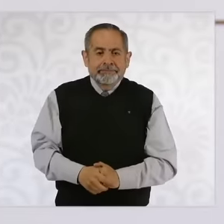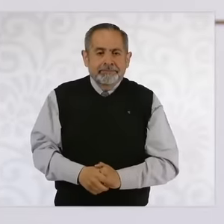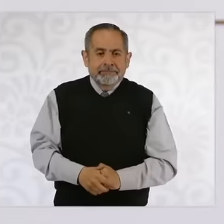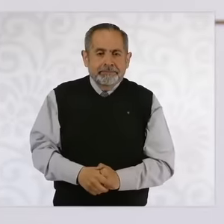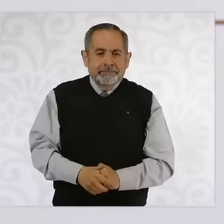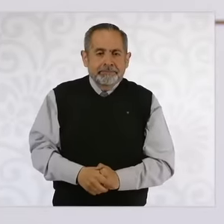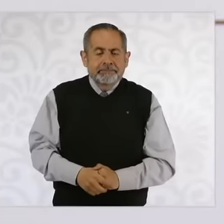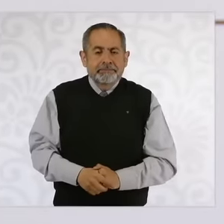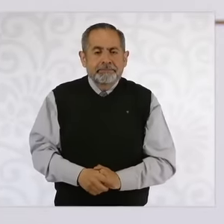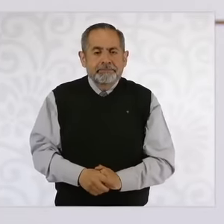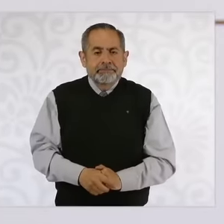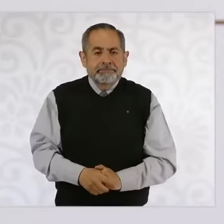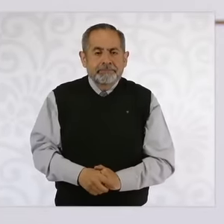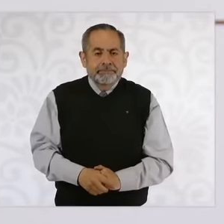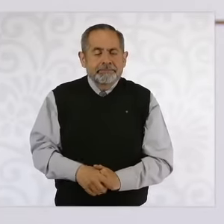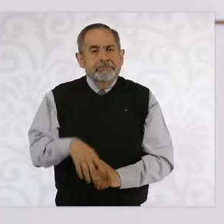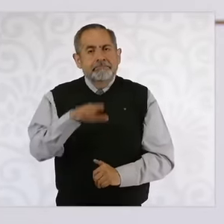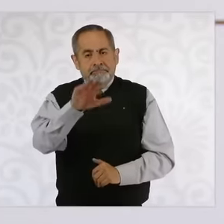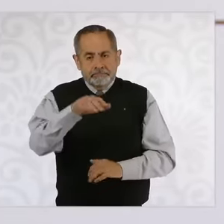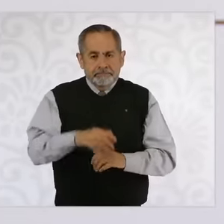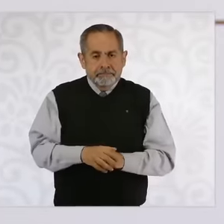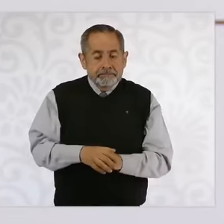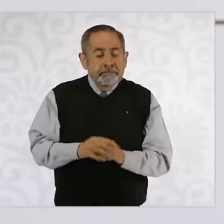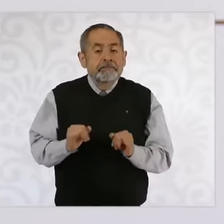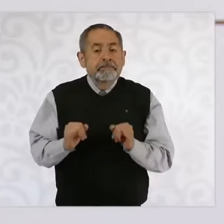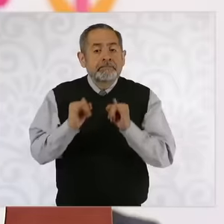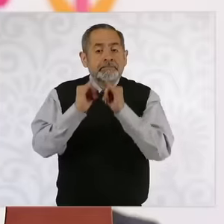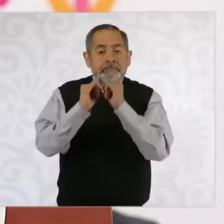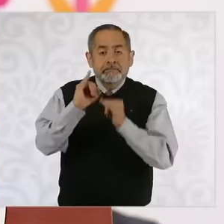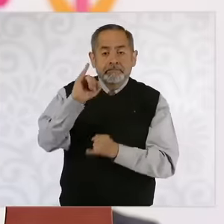A ver, el Instituto Mexicano del Seguro